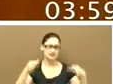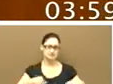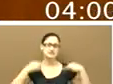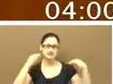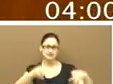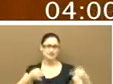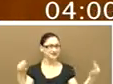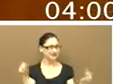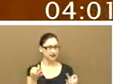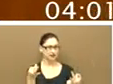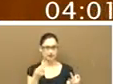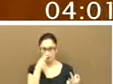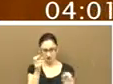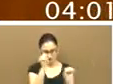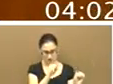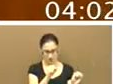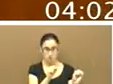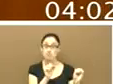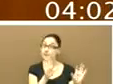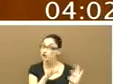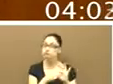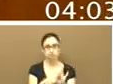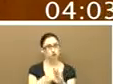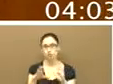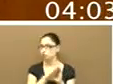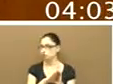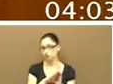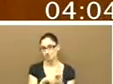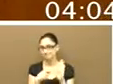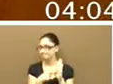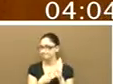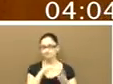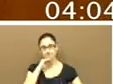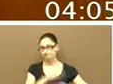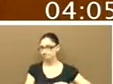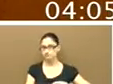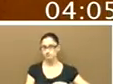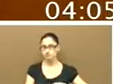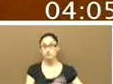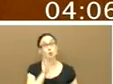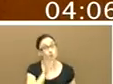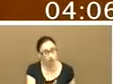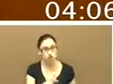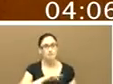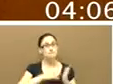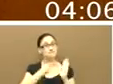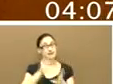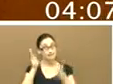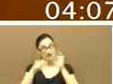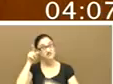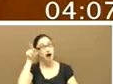siempre desde los principios constitucionales. Y, en este caso, quiero traer a colación lo que hicimos con el Plan Ibarreche.